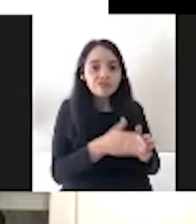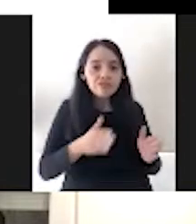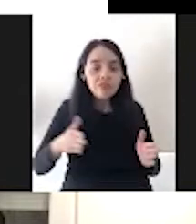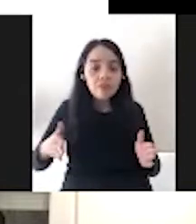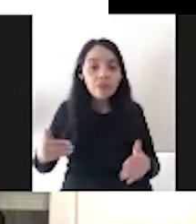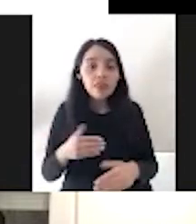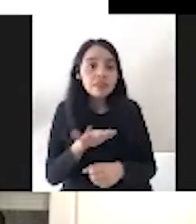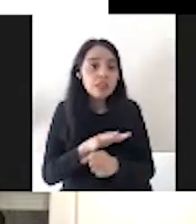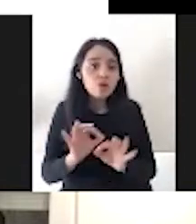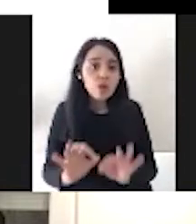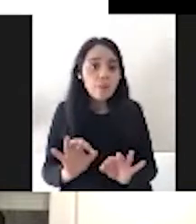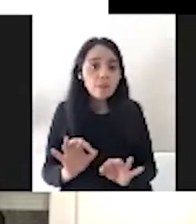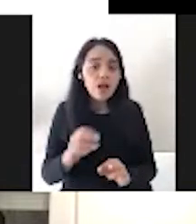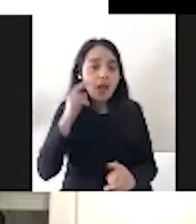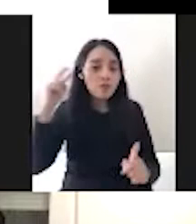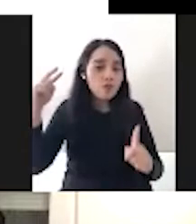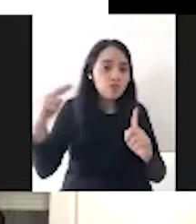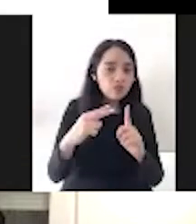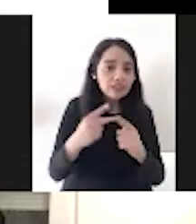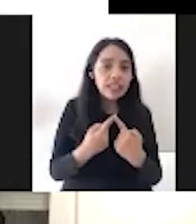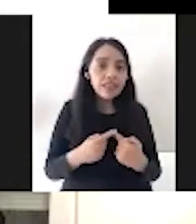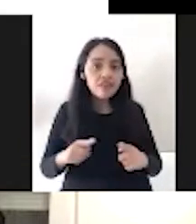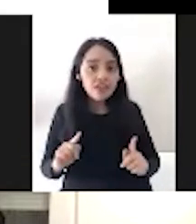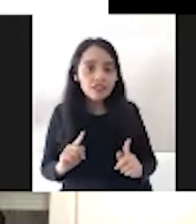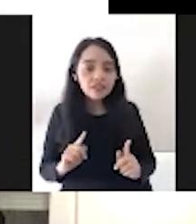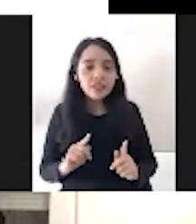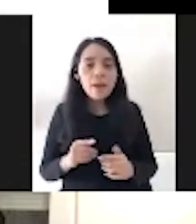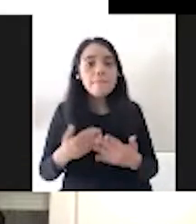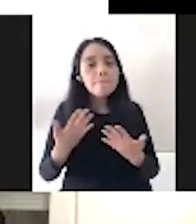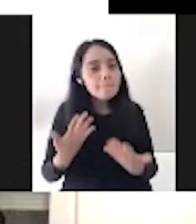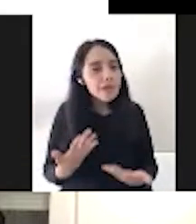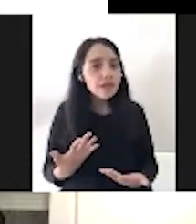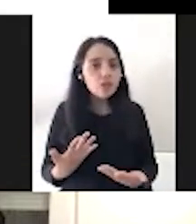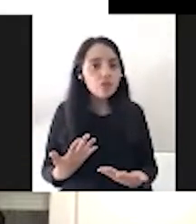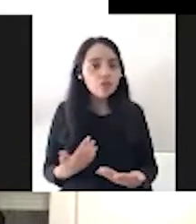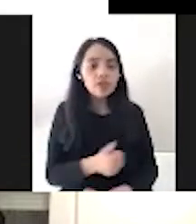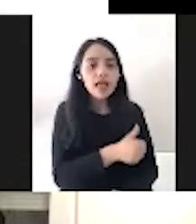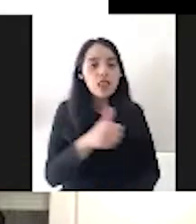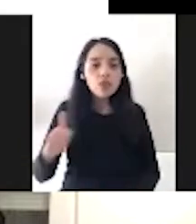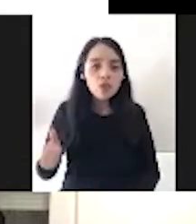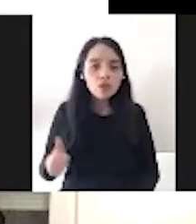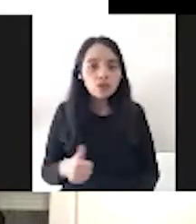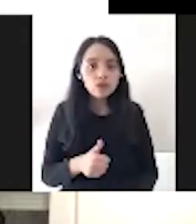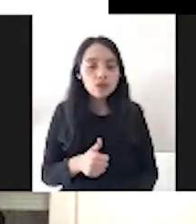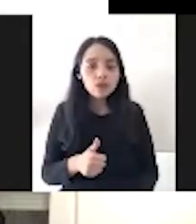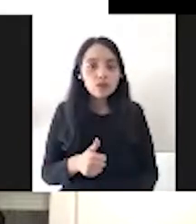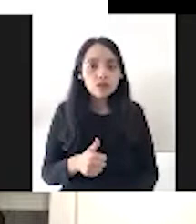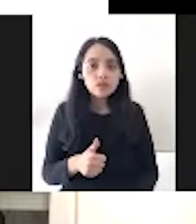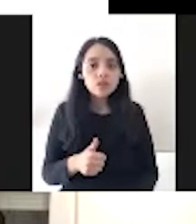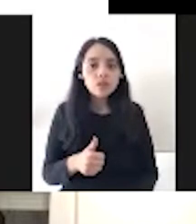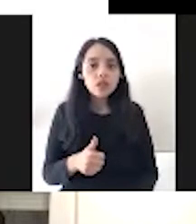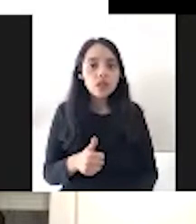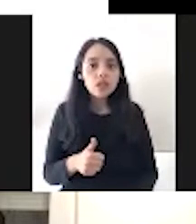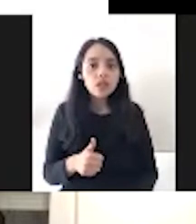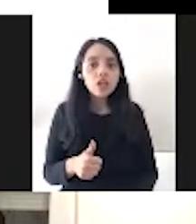por múltiples puntos de vista, pero de alguna manera todos ondan en conceptos